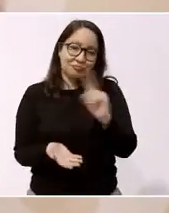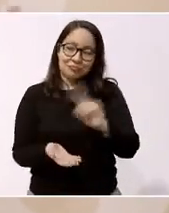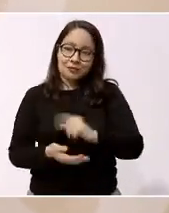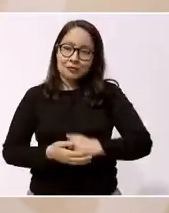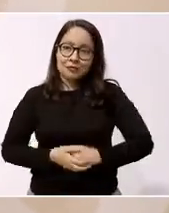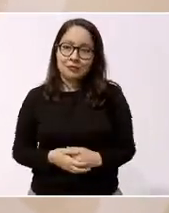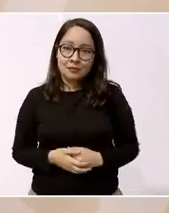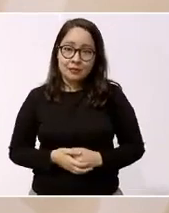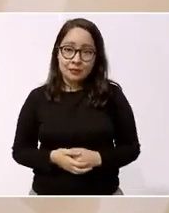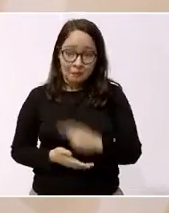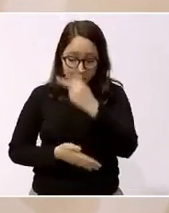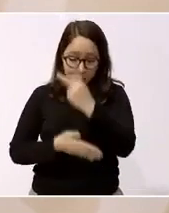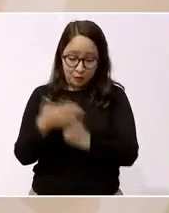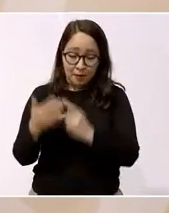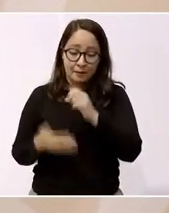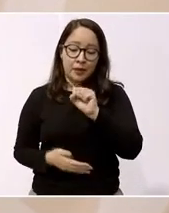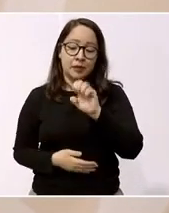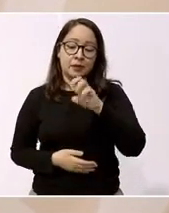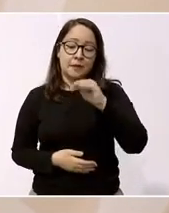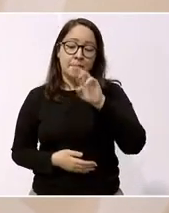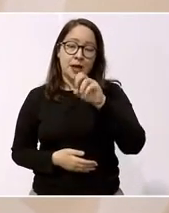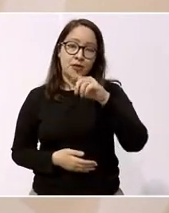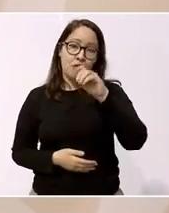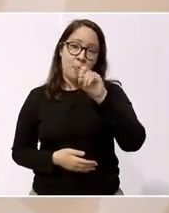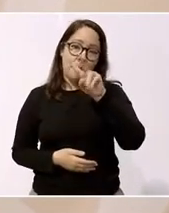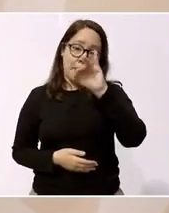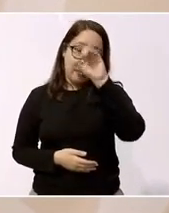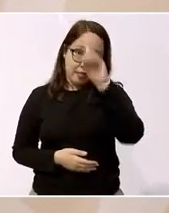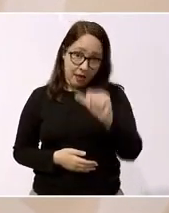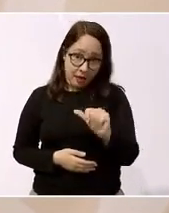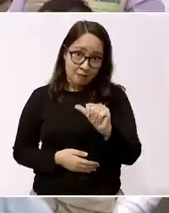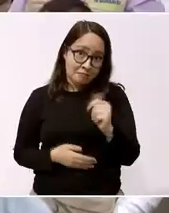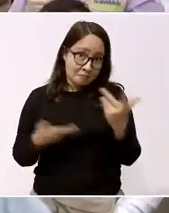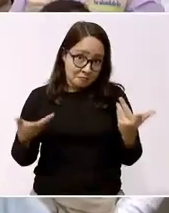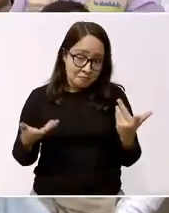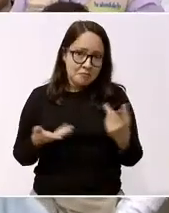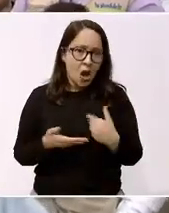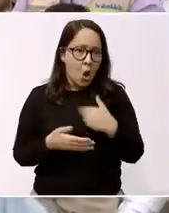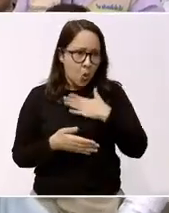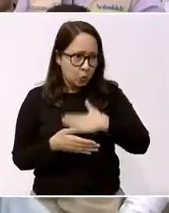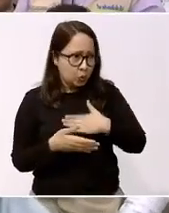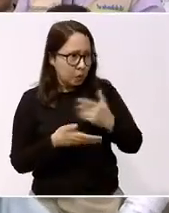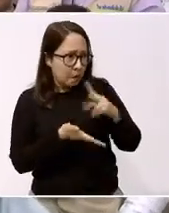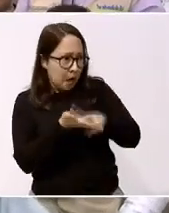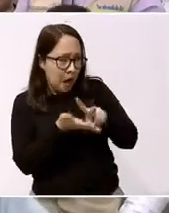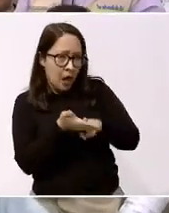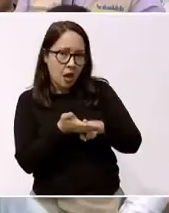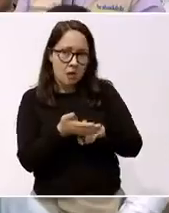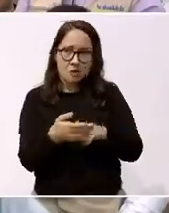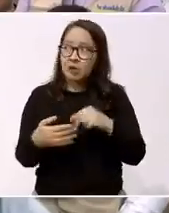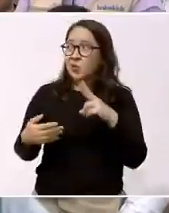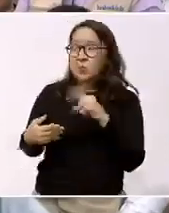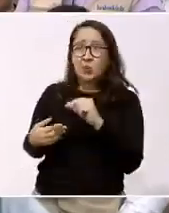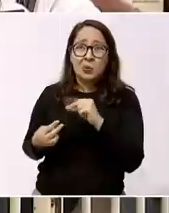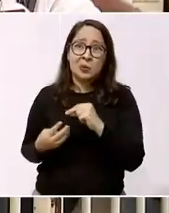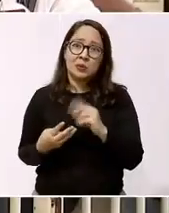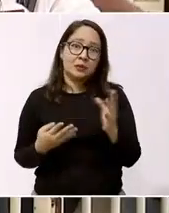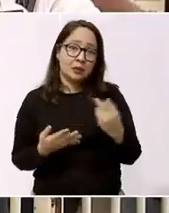¿Estaría el Sembrando Vida? ¿Estarían los precios de garantía? ¿Estaría la producción para